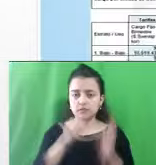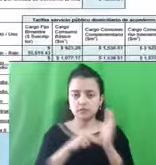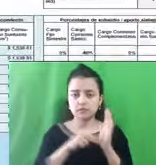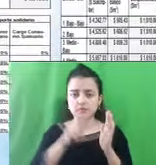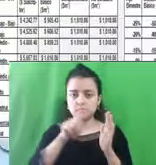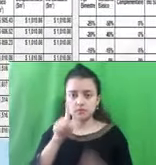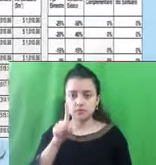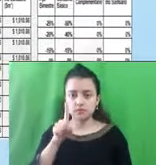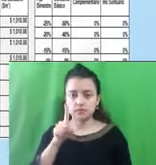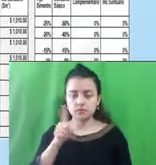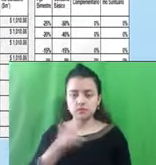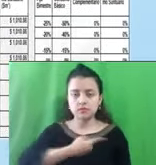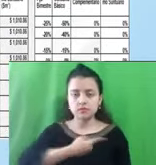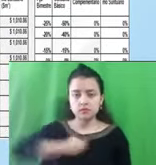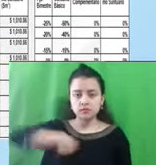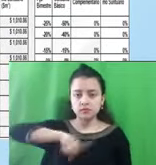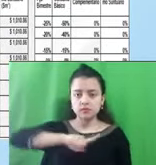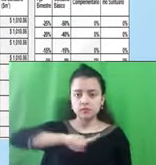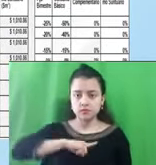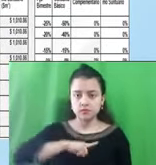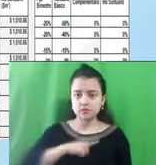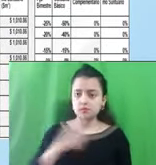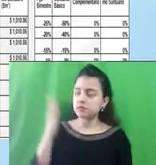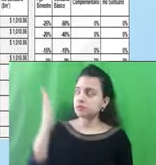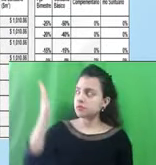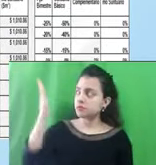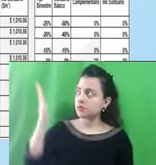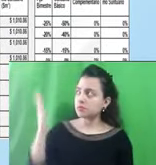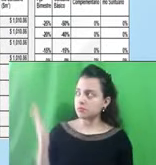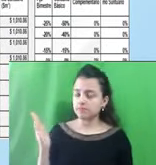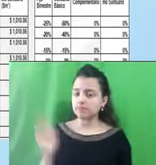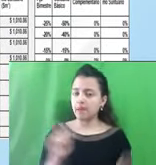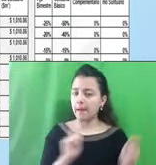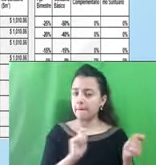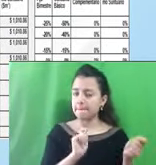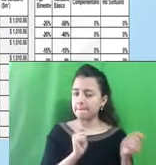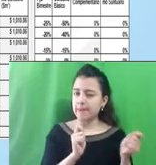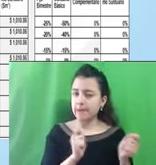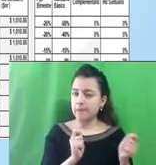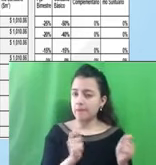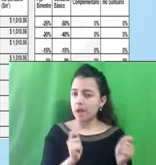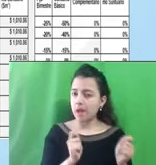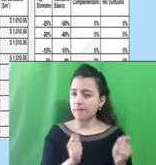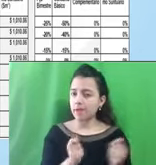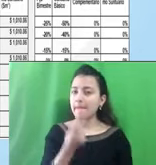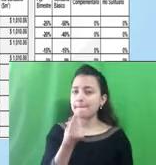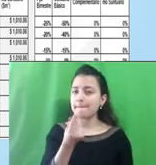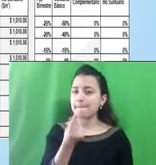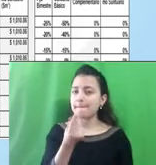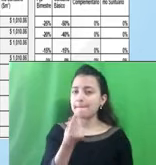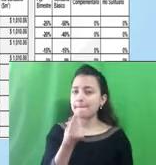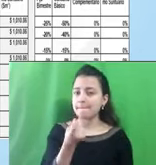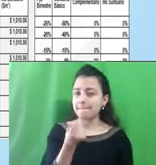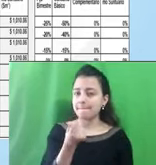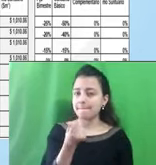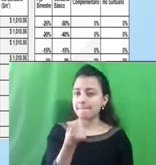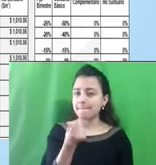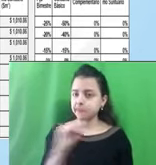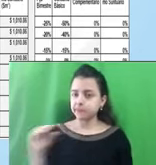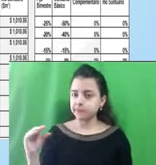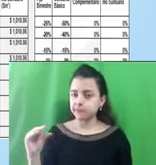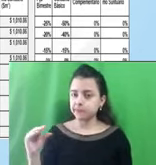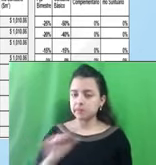empresa realizó un ajuste, una actualización a la tarifa, ya que como todos sabemos durante el año